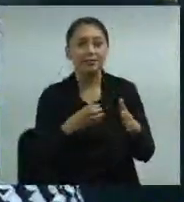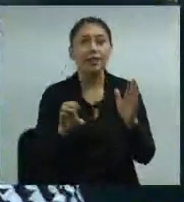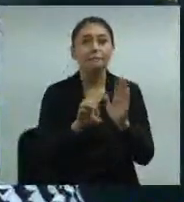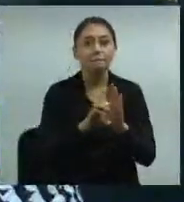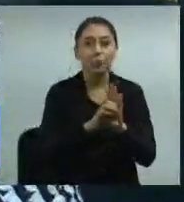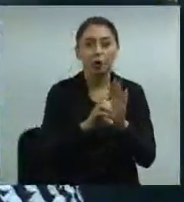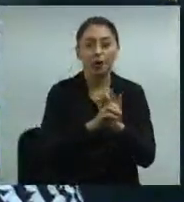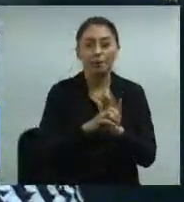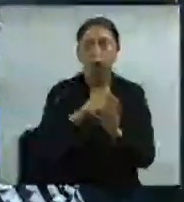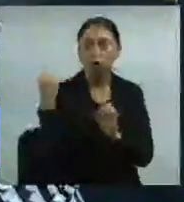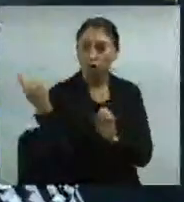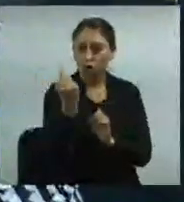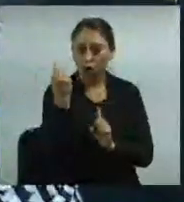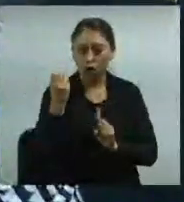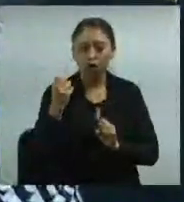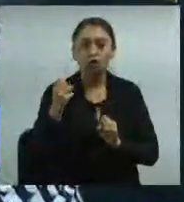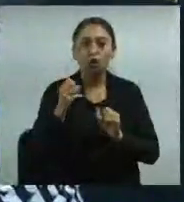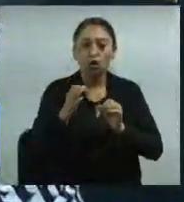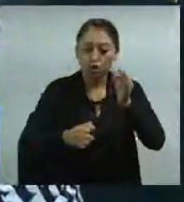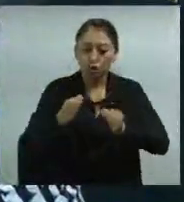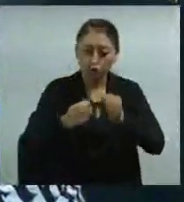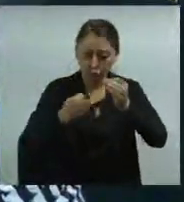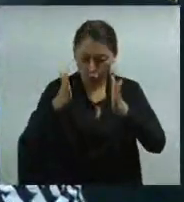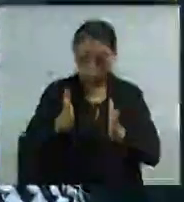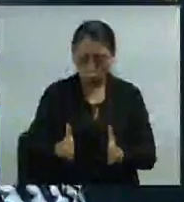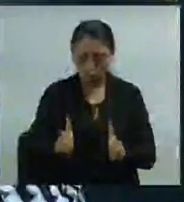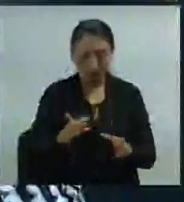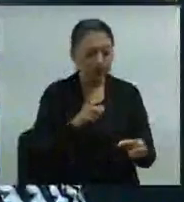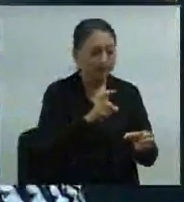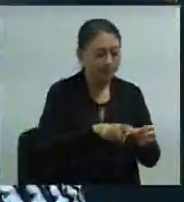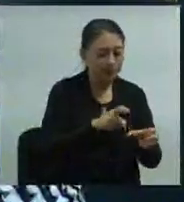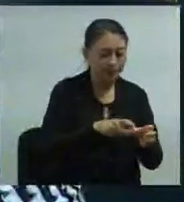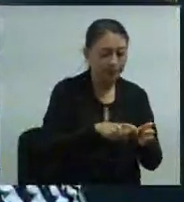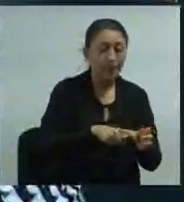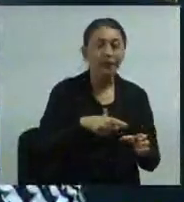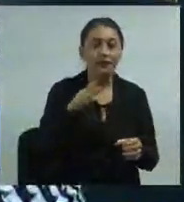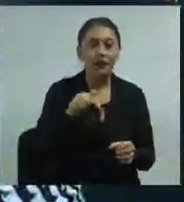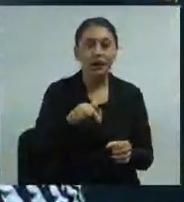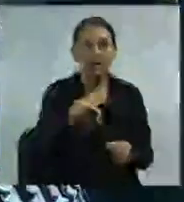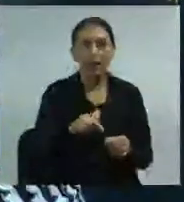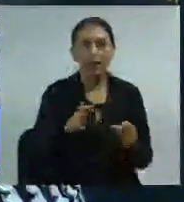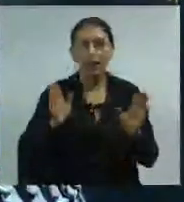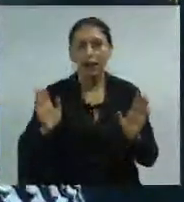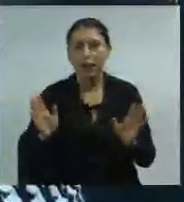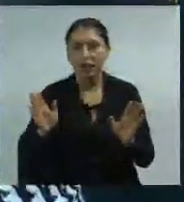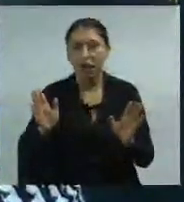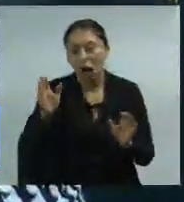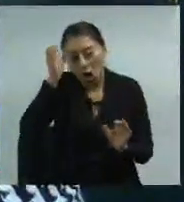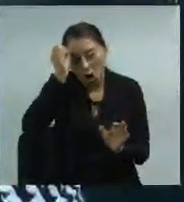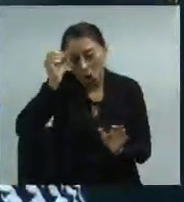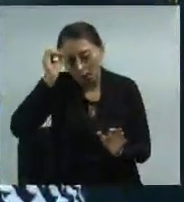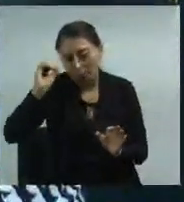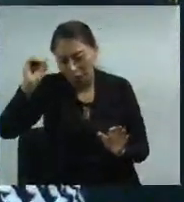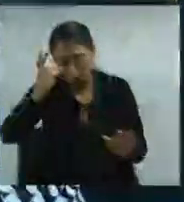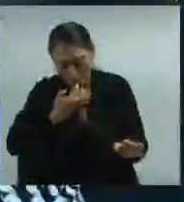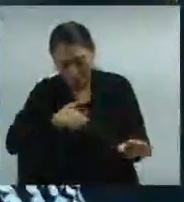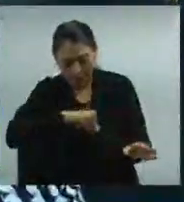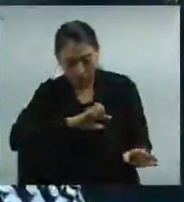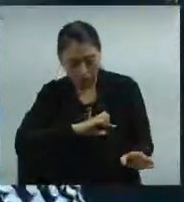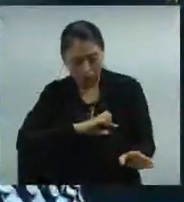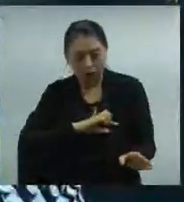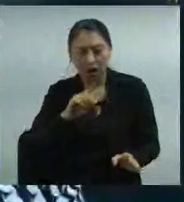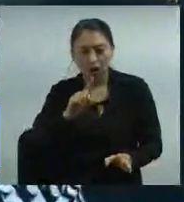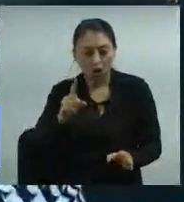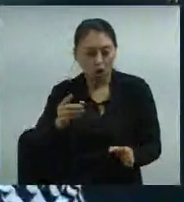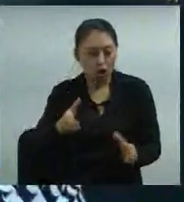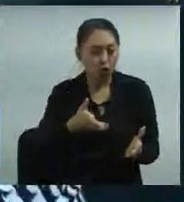a todos los jueces que estaban participando, y ahí sí que quedaba muy a criterio de todos y no a todos se les ponderó de la misma